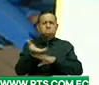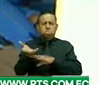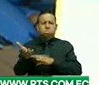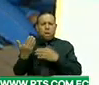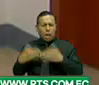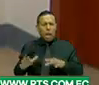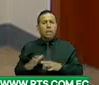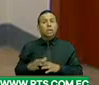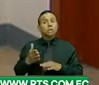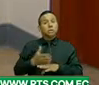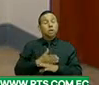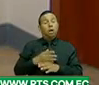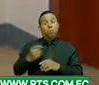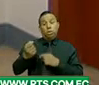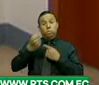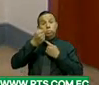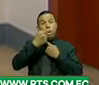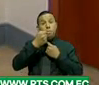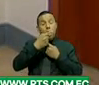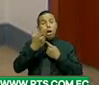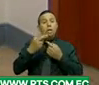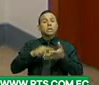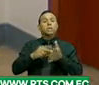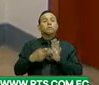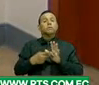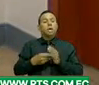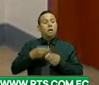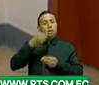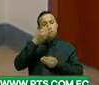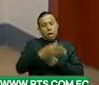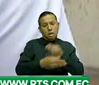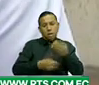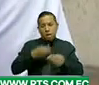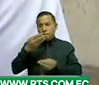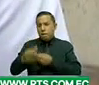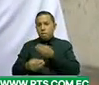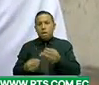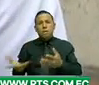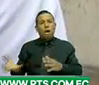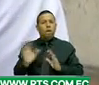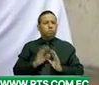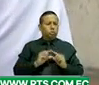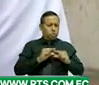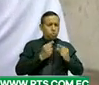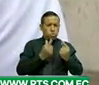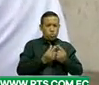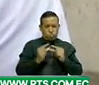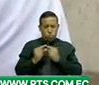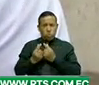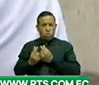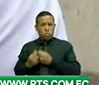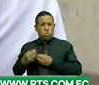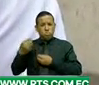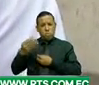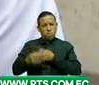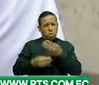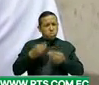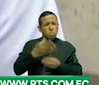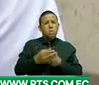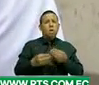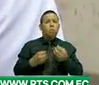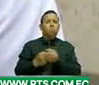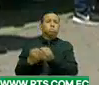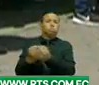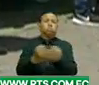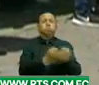todo caso, esta medicación va a ser entregada a través de las brigadas de sectorización, que son 24 en la ciudad, y de nuestras